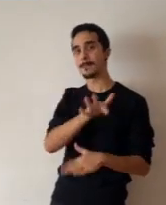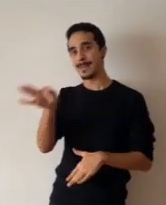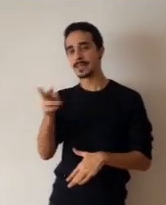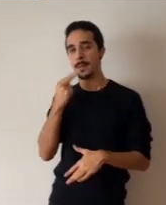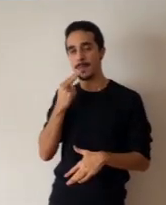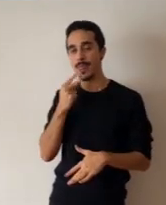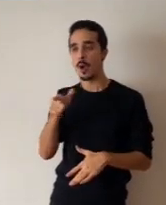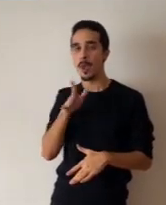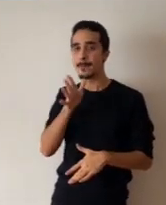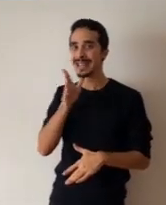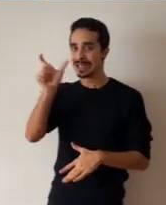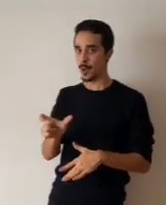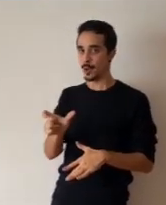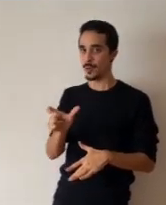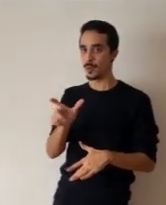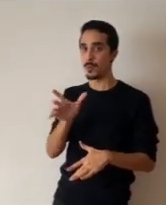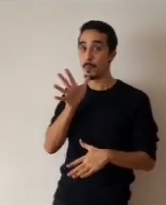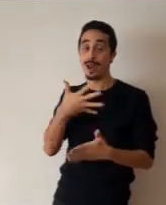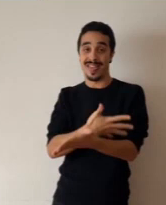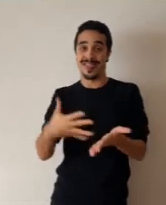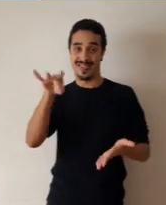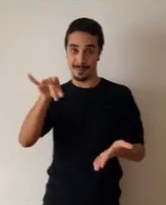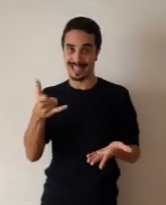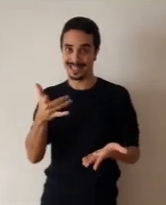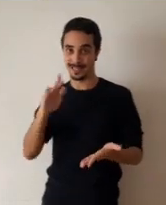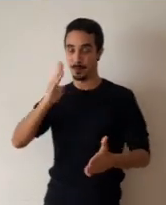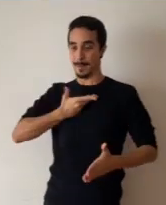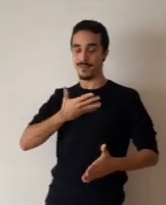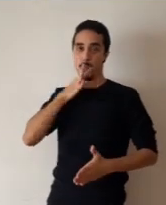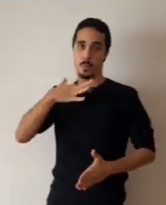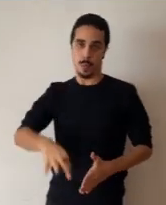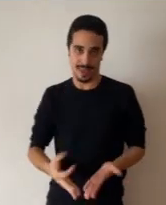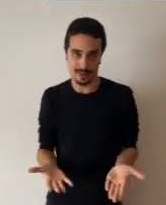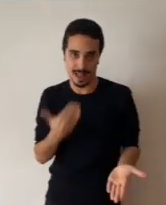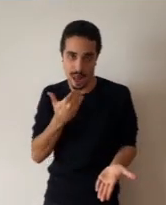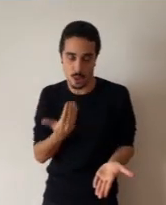adolescente, y después por el miedo continuo a que le pase algo por culpa de su diabetes, ¿no?